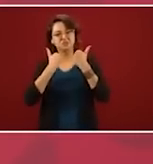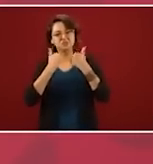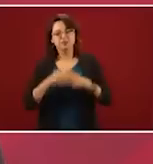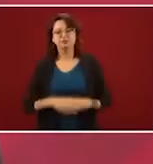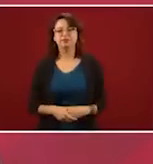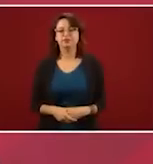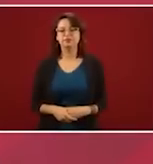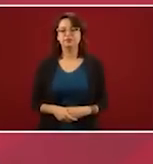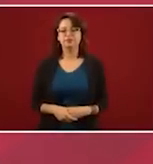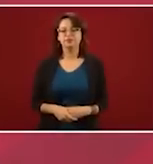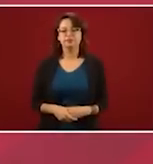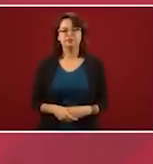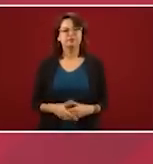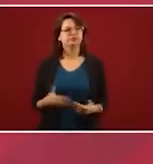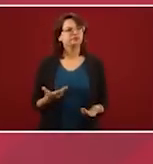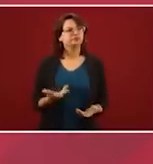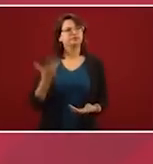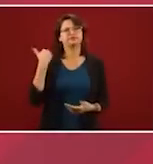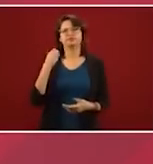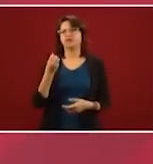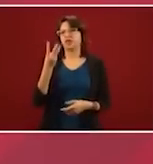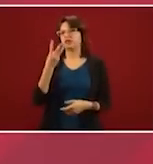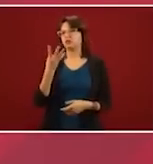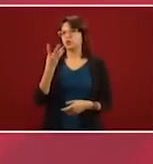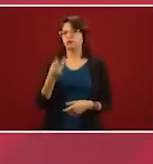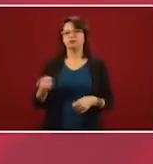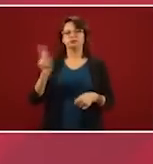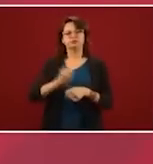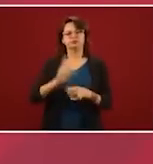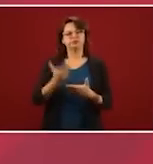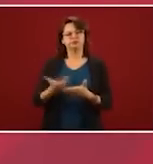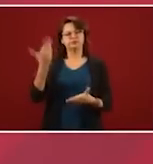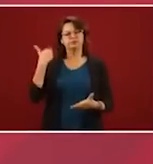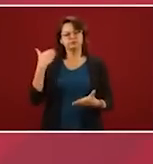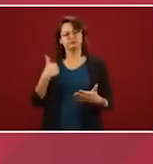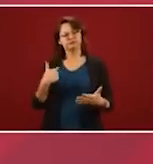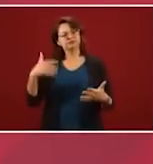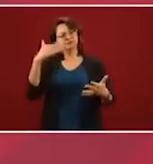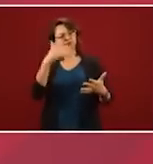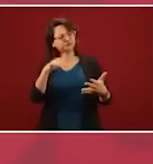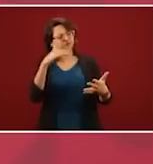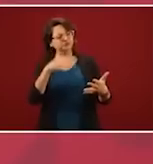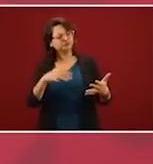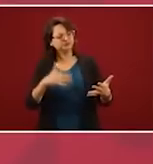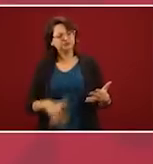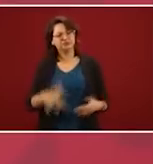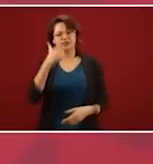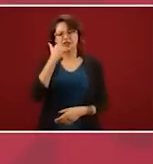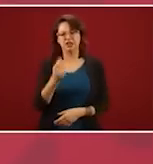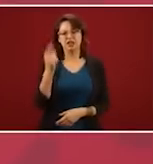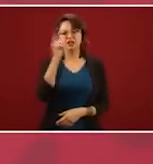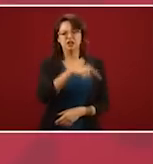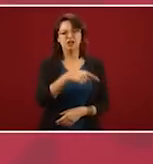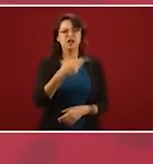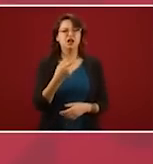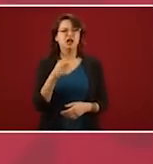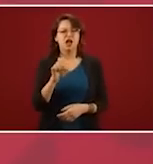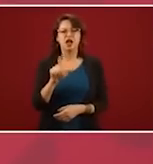Leí hace 3 días, 4 días, un artículo que me llamó la atención de un columnista del